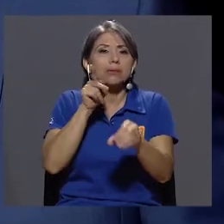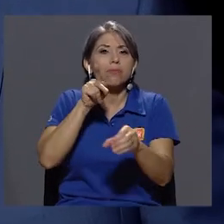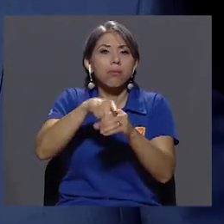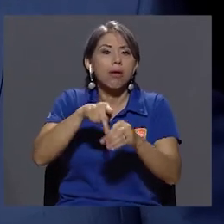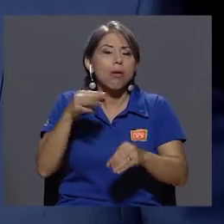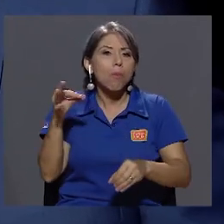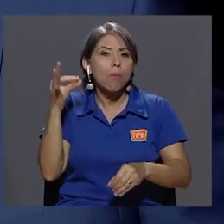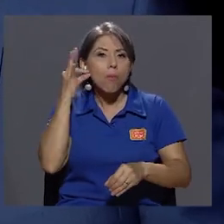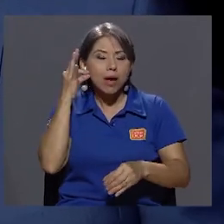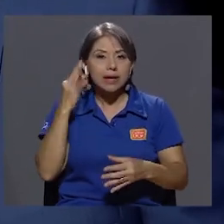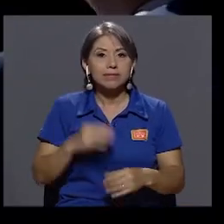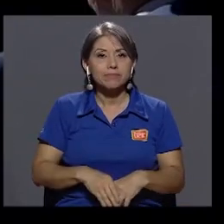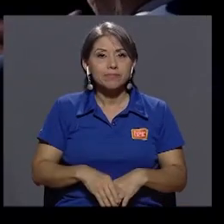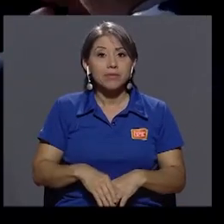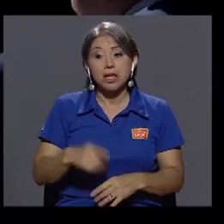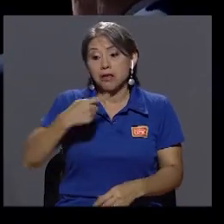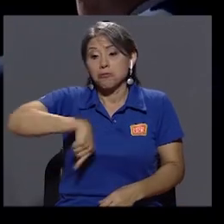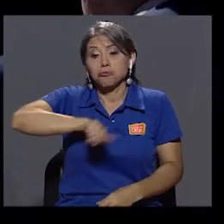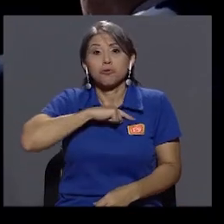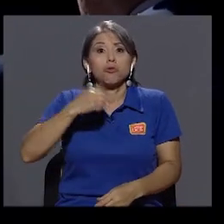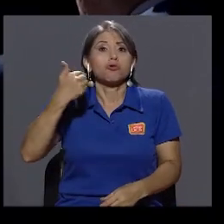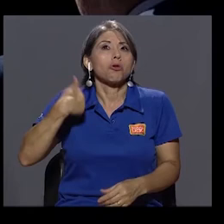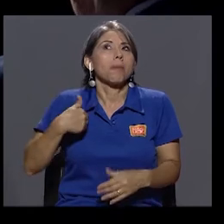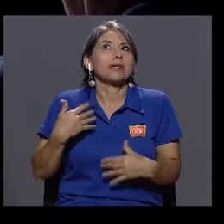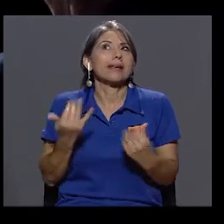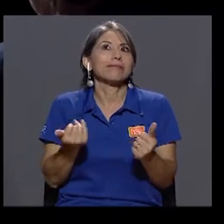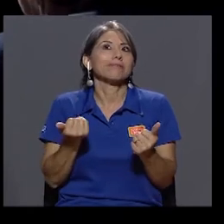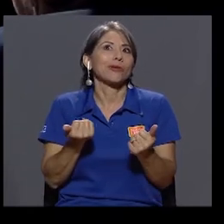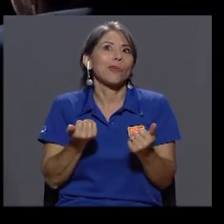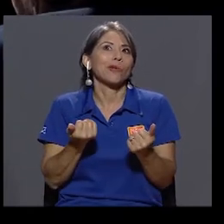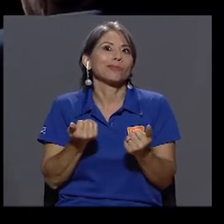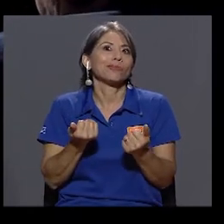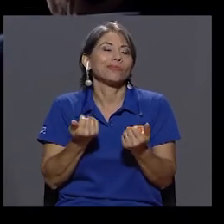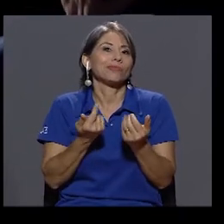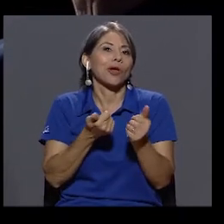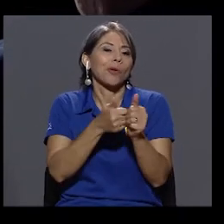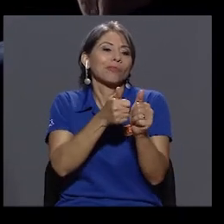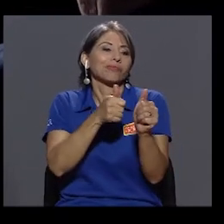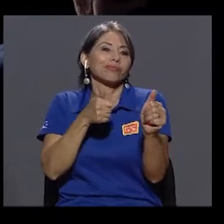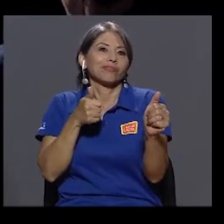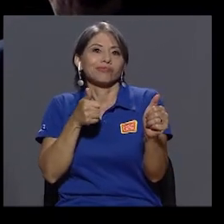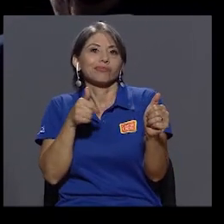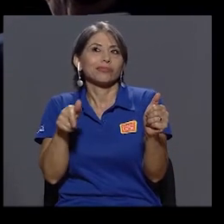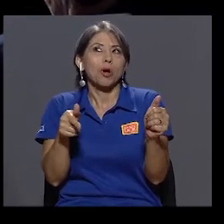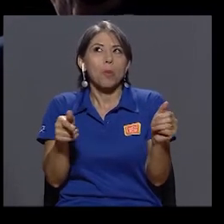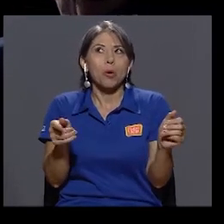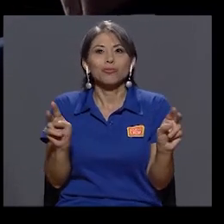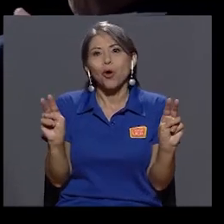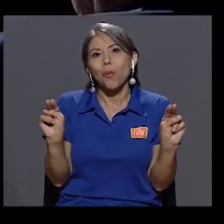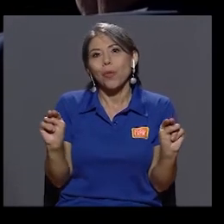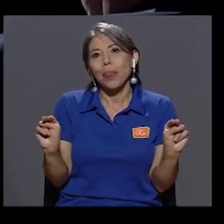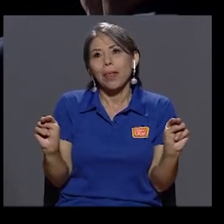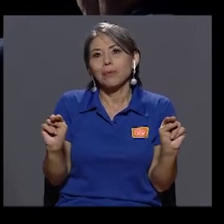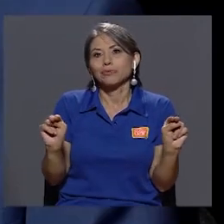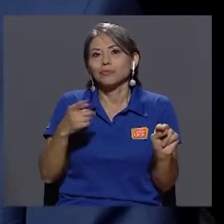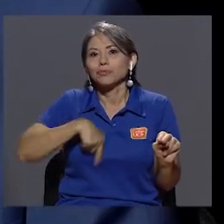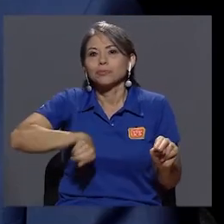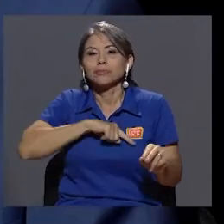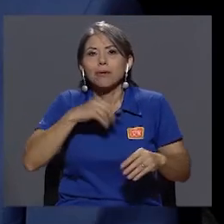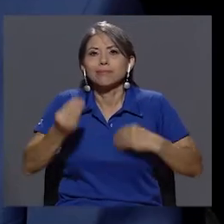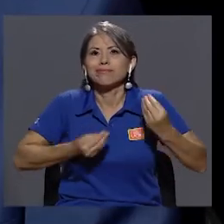y los hombres nos quedamos atrás verdad y nos quedamos como en neutro pues no sabemos qué hacer